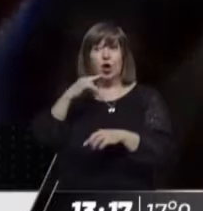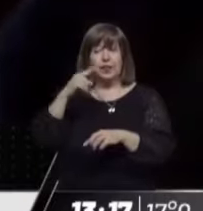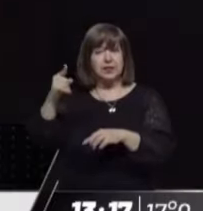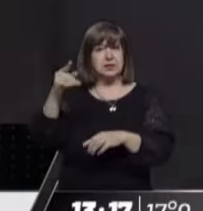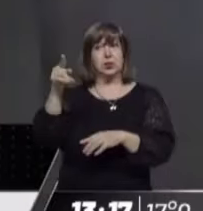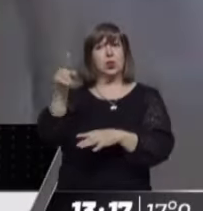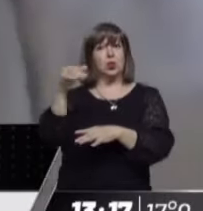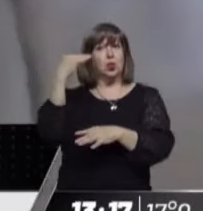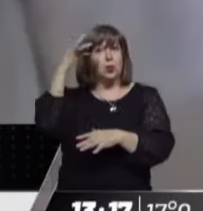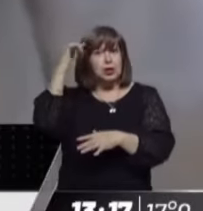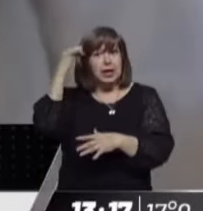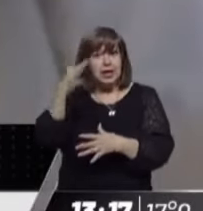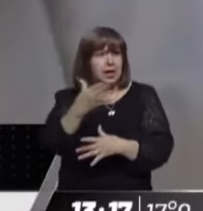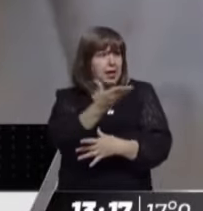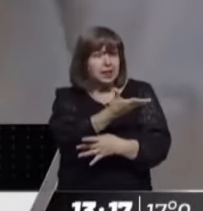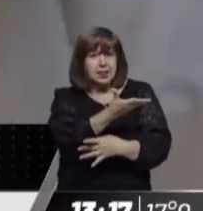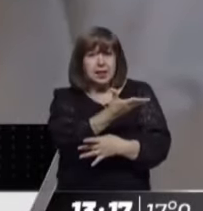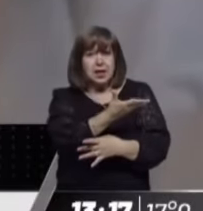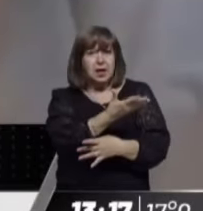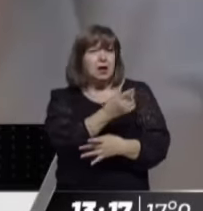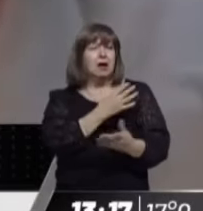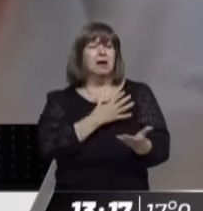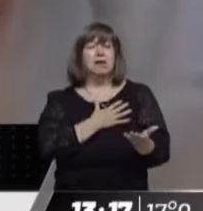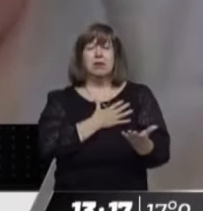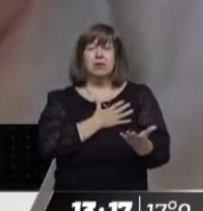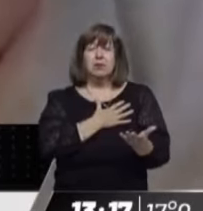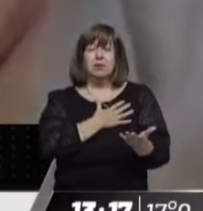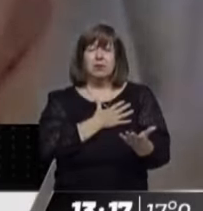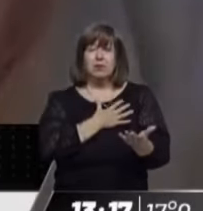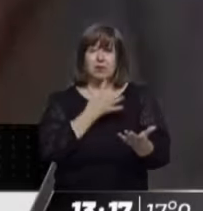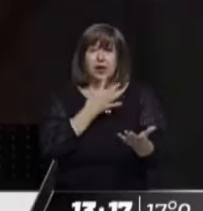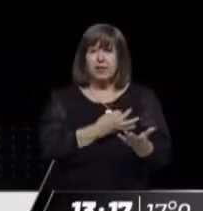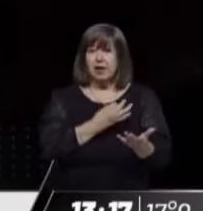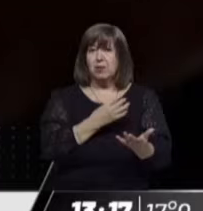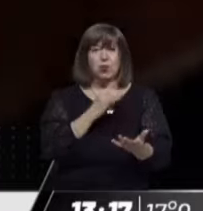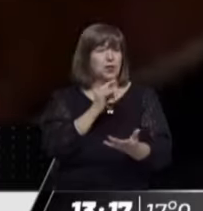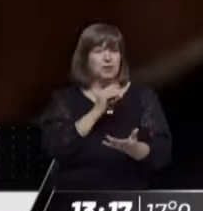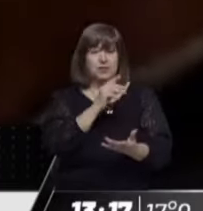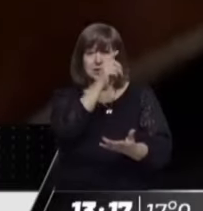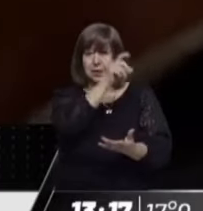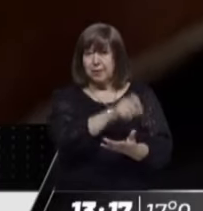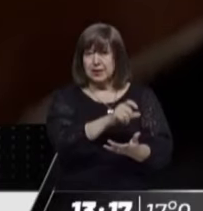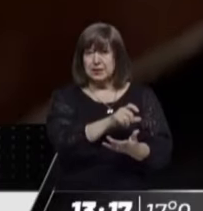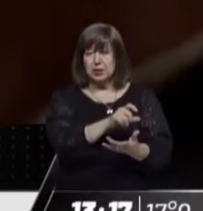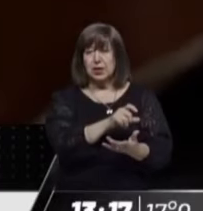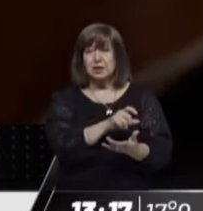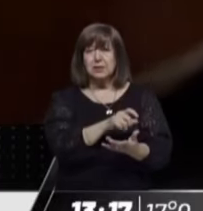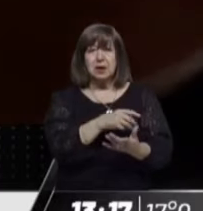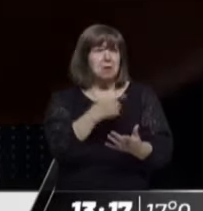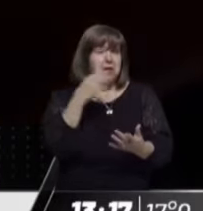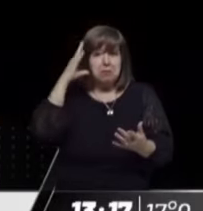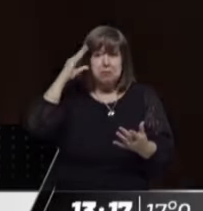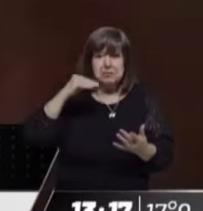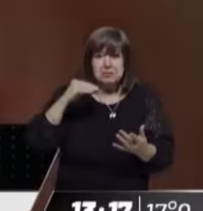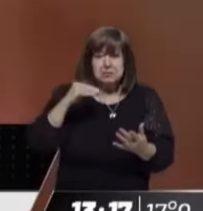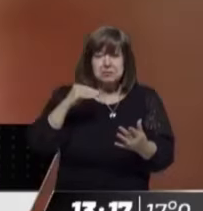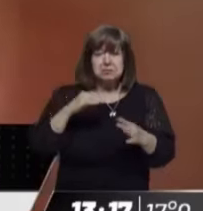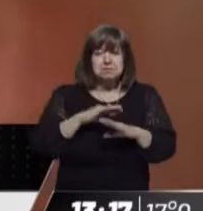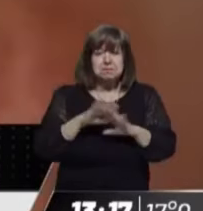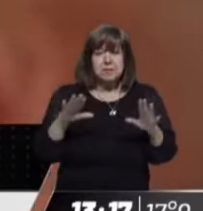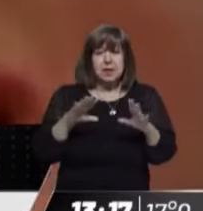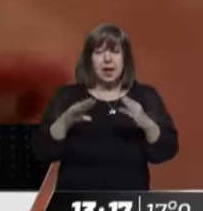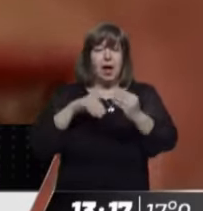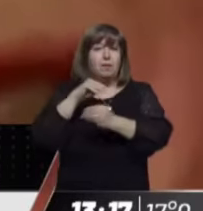del espectáculo argentino, verlo en este estado es muy complejo y muy difícil, ¿no? La familia también